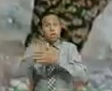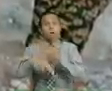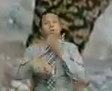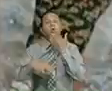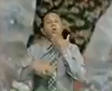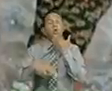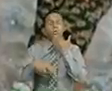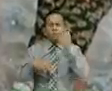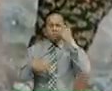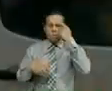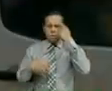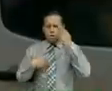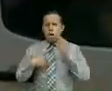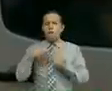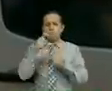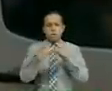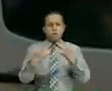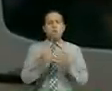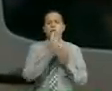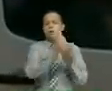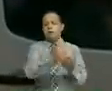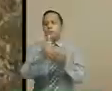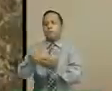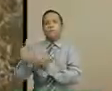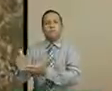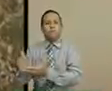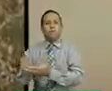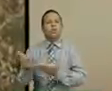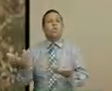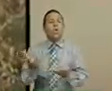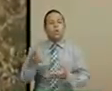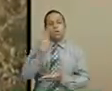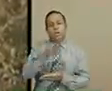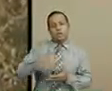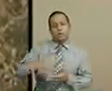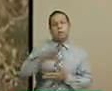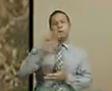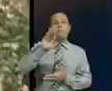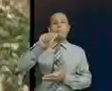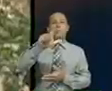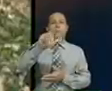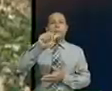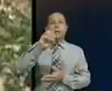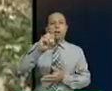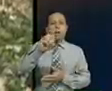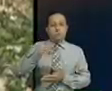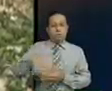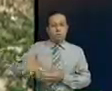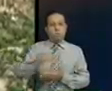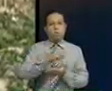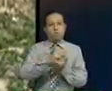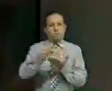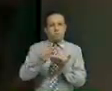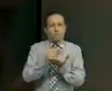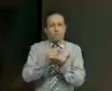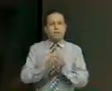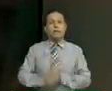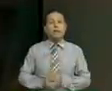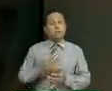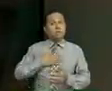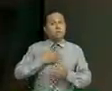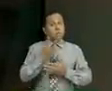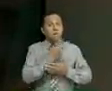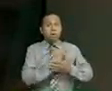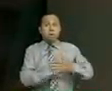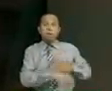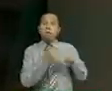prójimo, y lo hace en el cantón Balao, de la provincia del Guayas. Mi hijo tuvo la gran iniciativa también